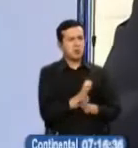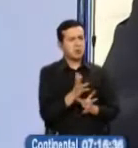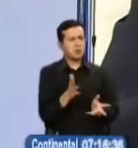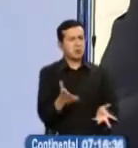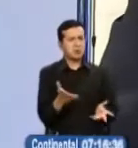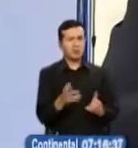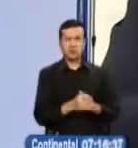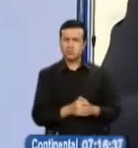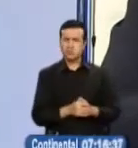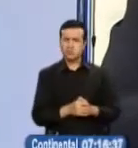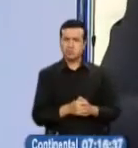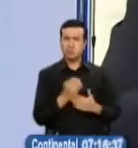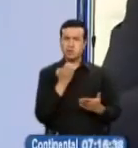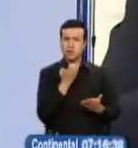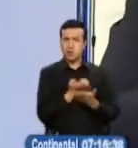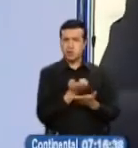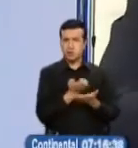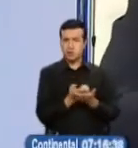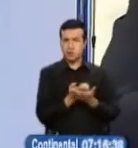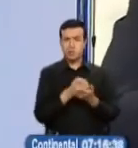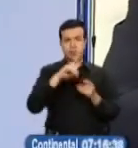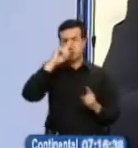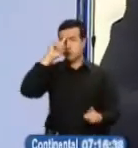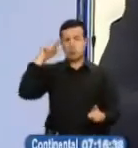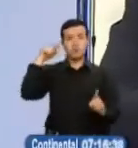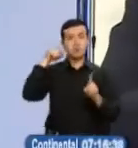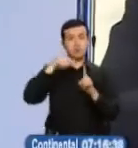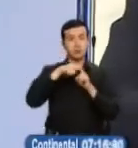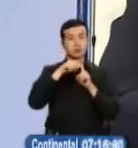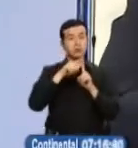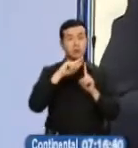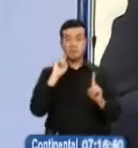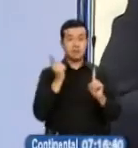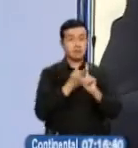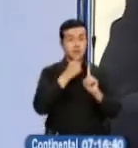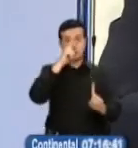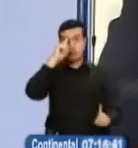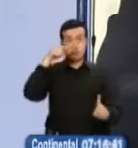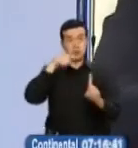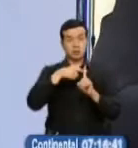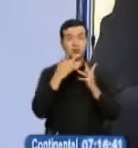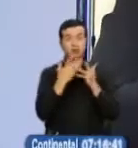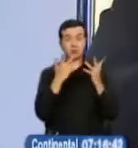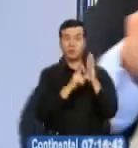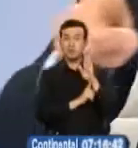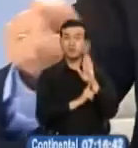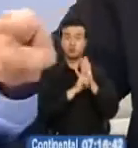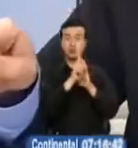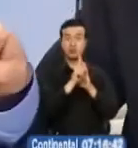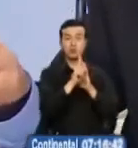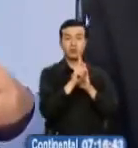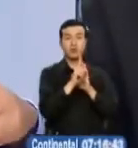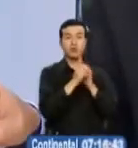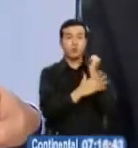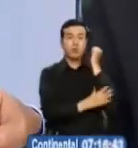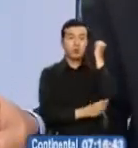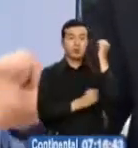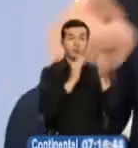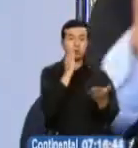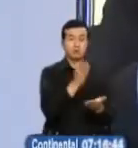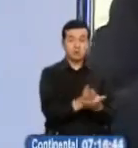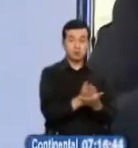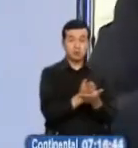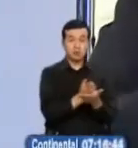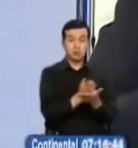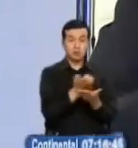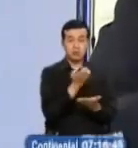país. Una economía que no esté orientada como principal objetivo a lograr el desarrollo para erradicar la pobreza, no